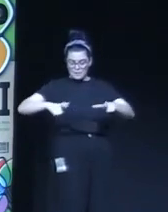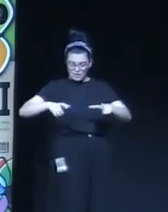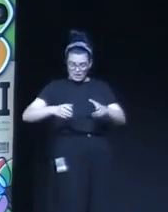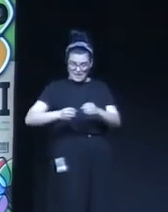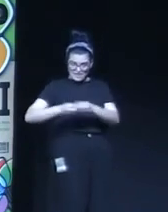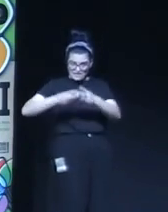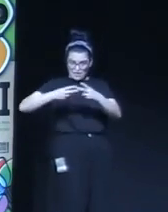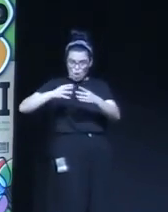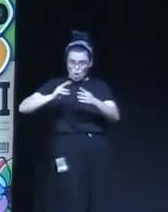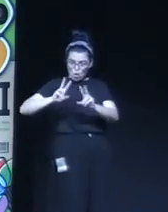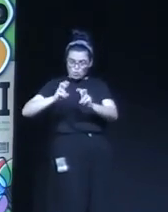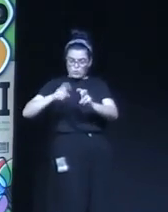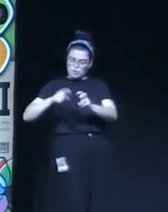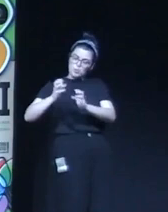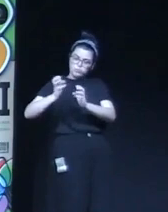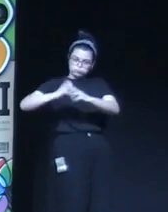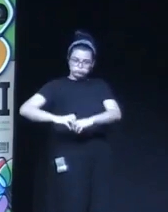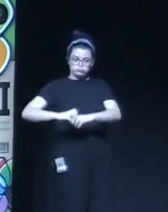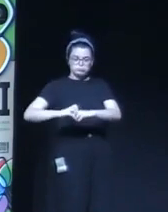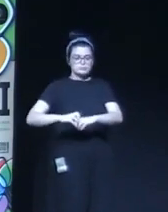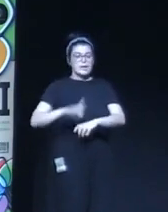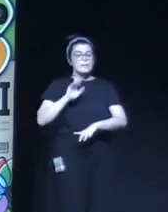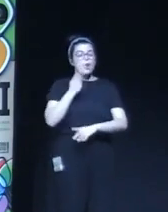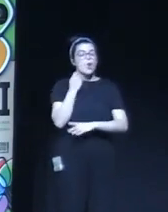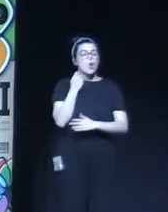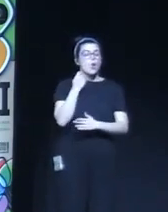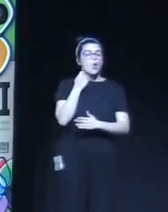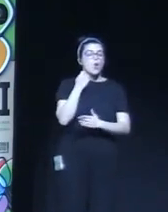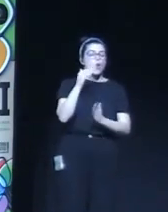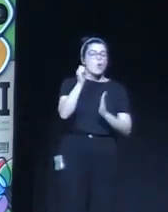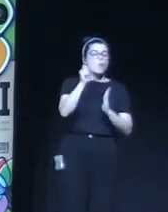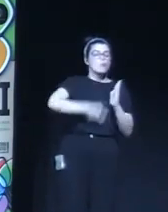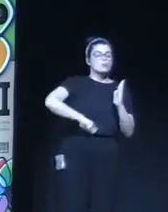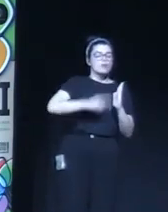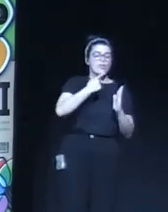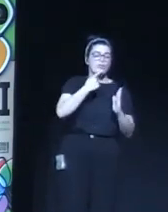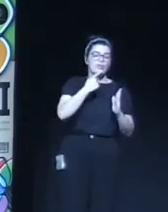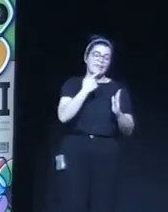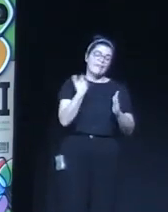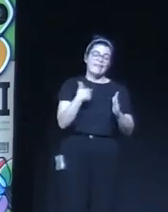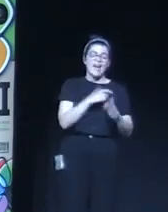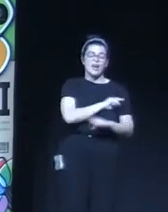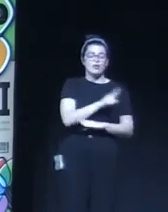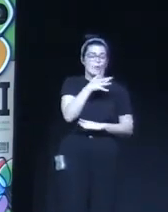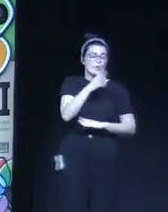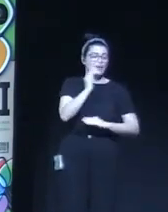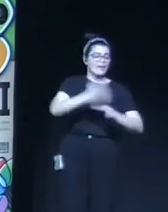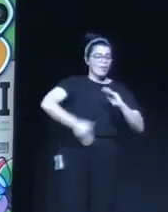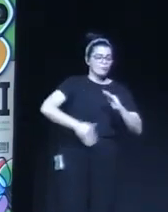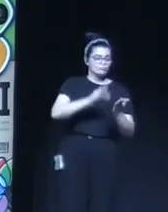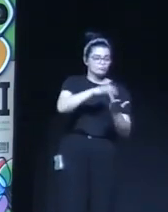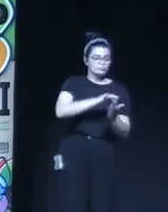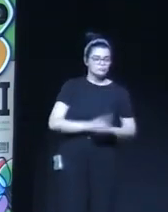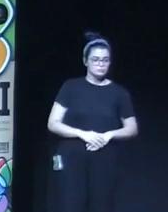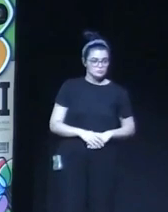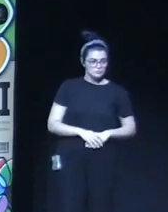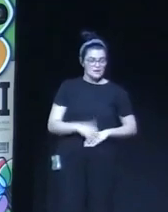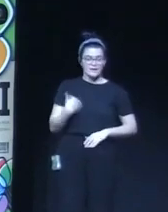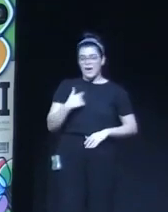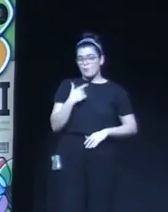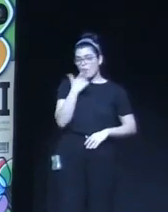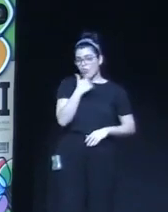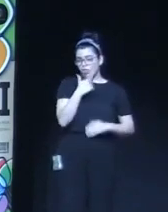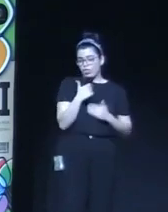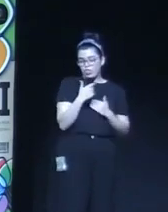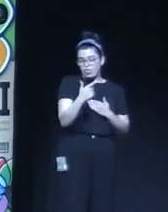la multa se la conmutan porque dice que ha pasado, que ha caducado, que ha pasado demasiado tiempo,